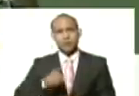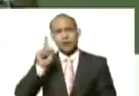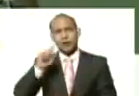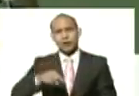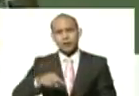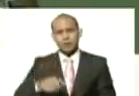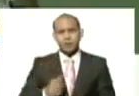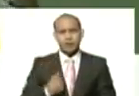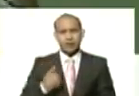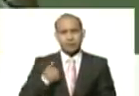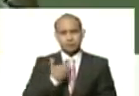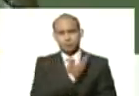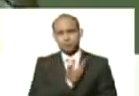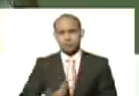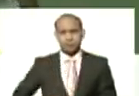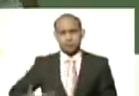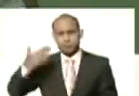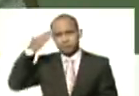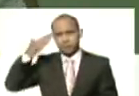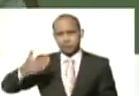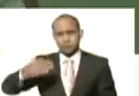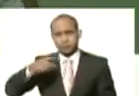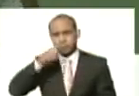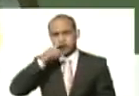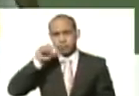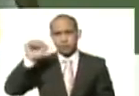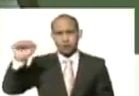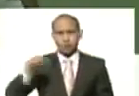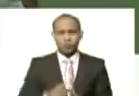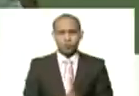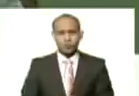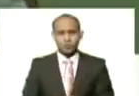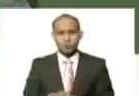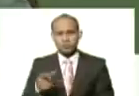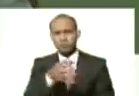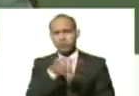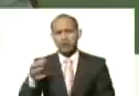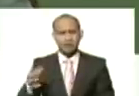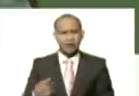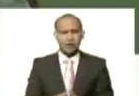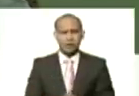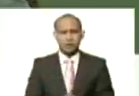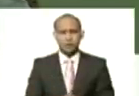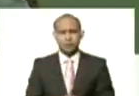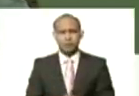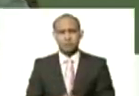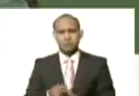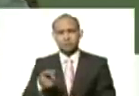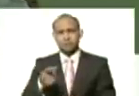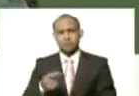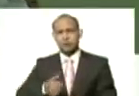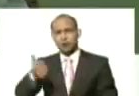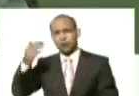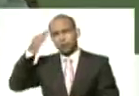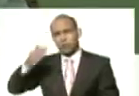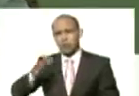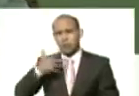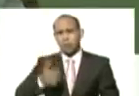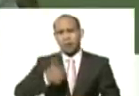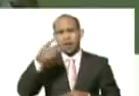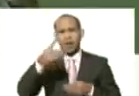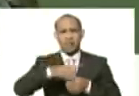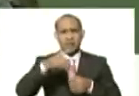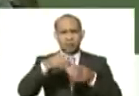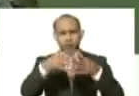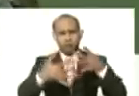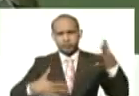eso, mi comandante en jefe, bueno, el propósito se vio cumplido, ya el almirante en jefe dará más detalles, pero pudimos ver el